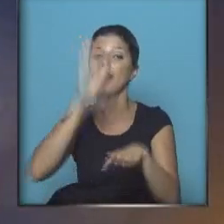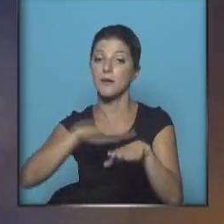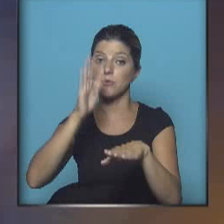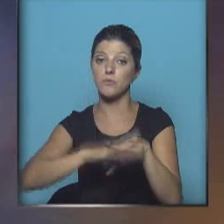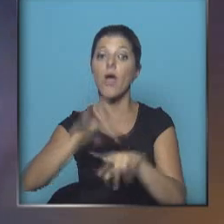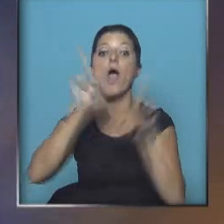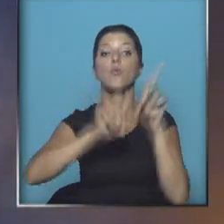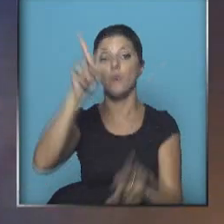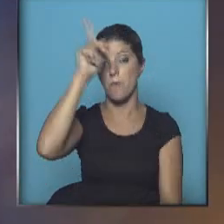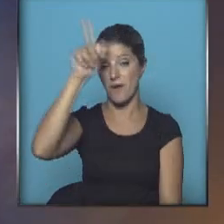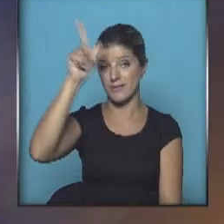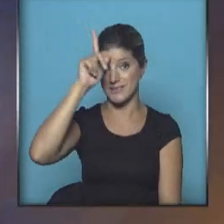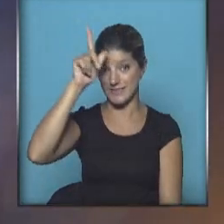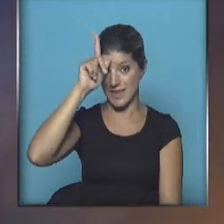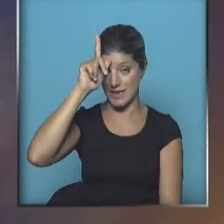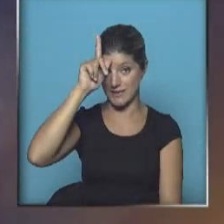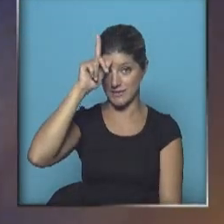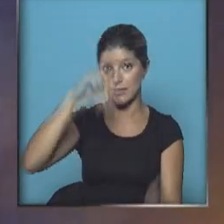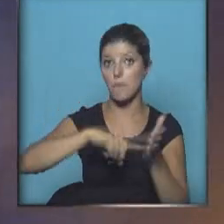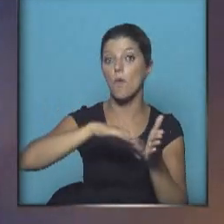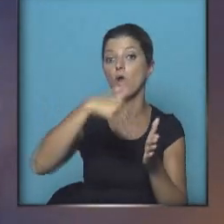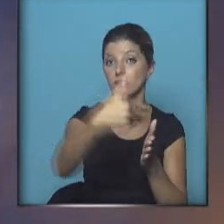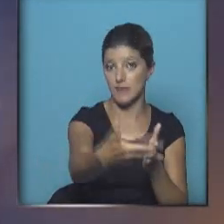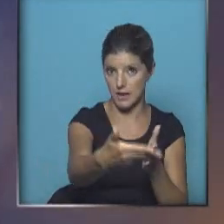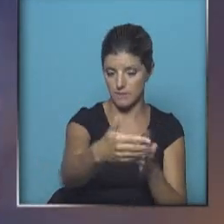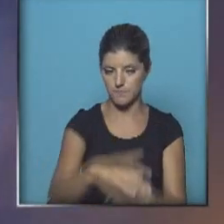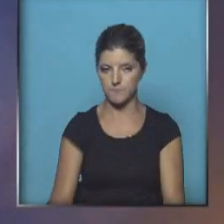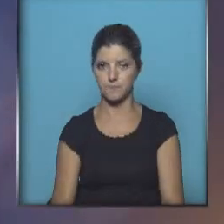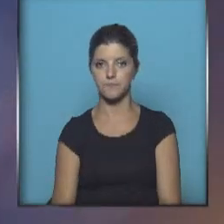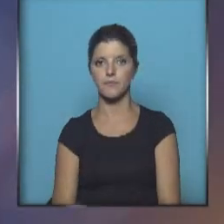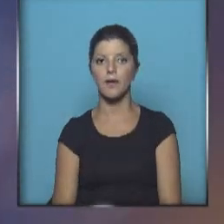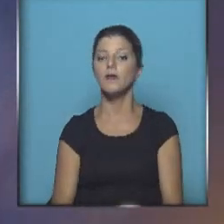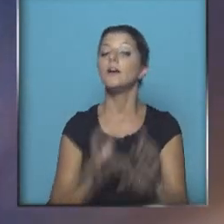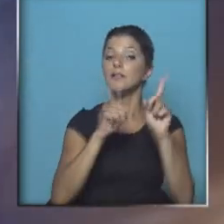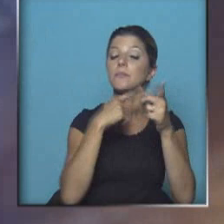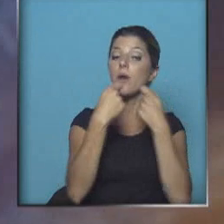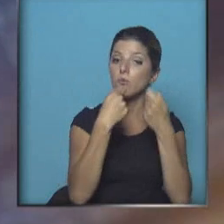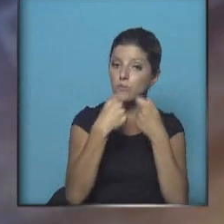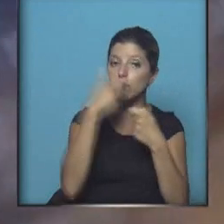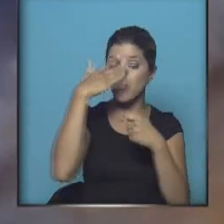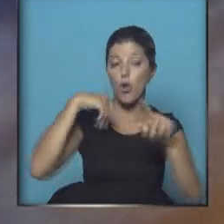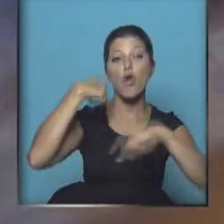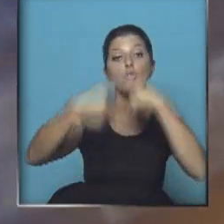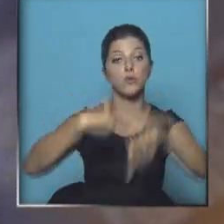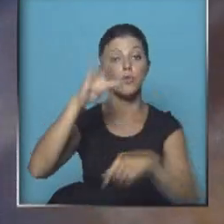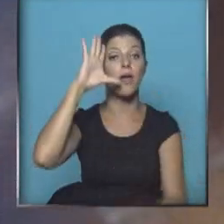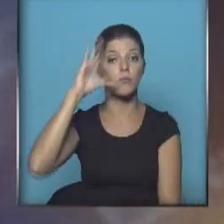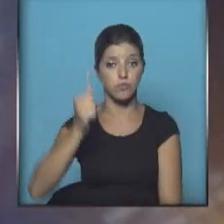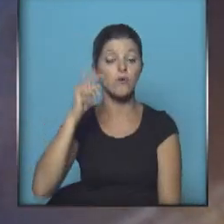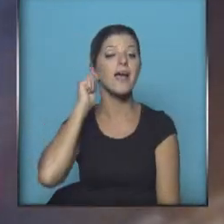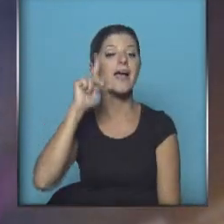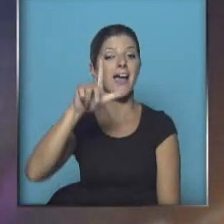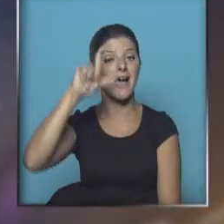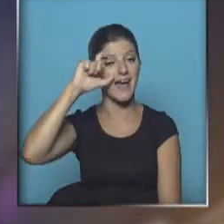algunos policías de la provincia de Buenos Aires. Esa negociación la continuó luego el juez Juan José